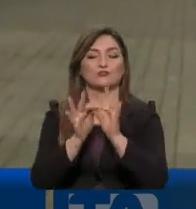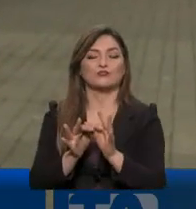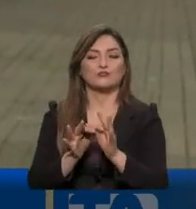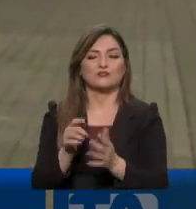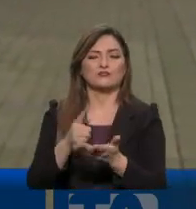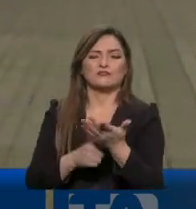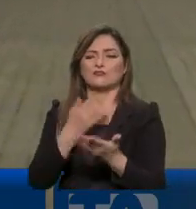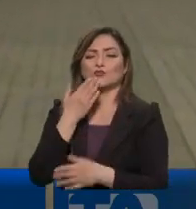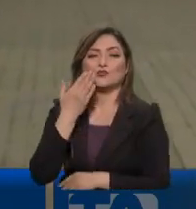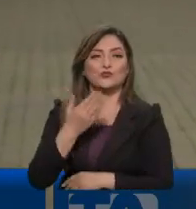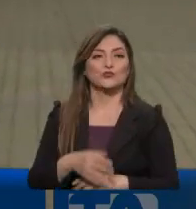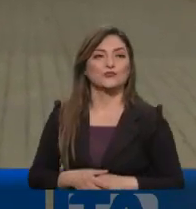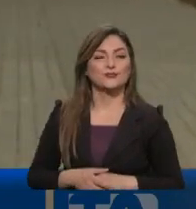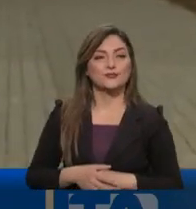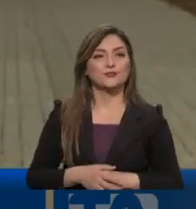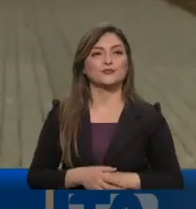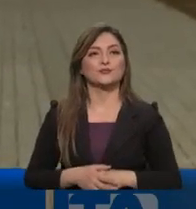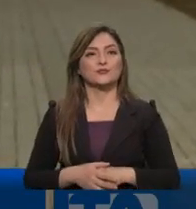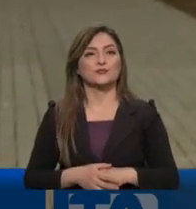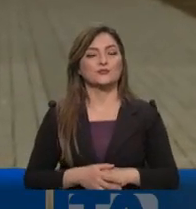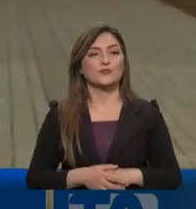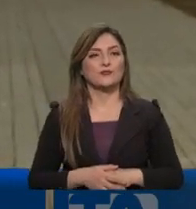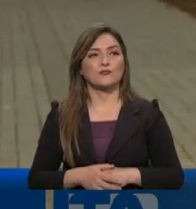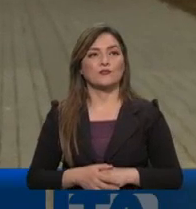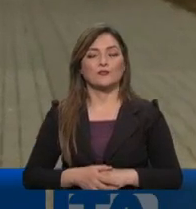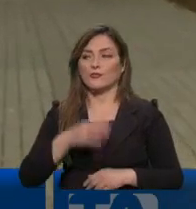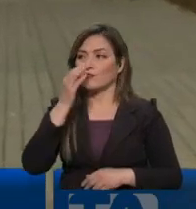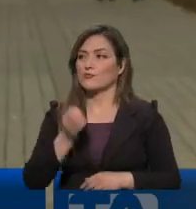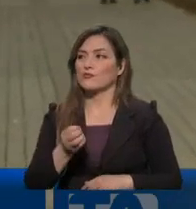qué consiste? Buenos días, primerito dándole